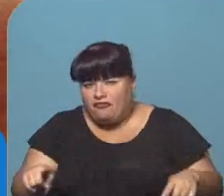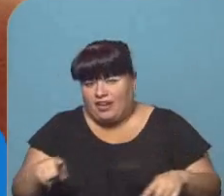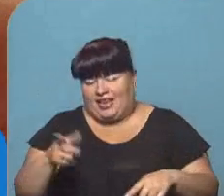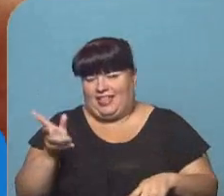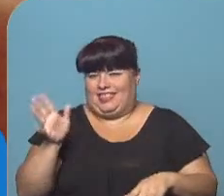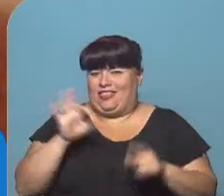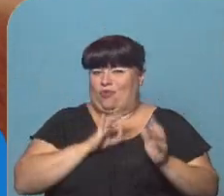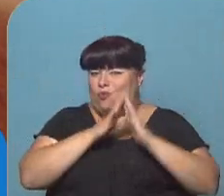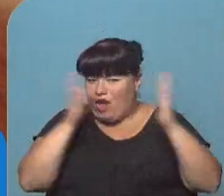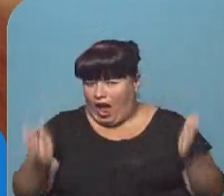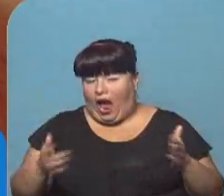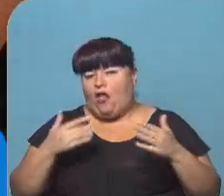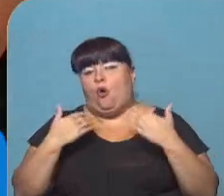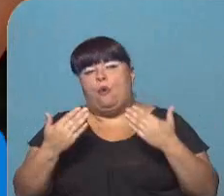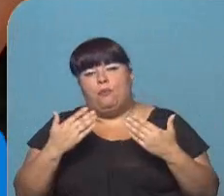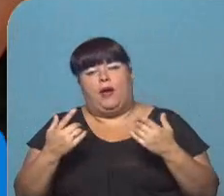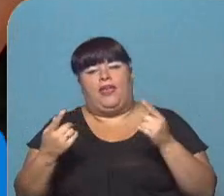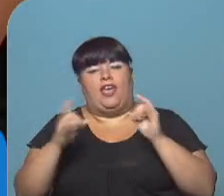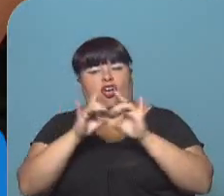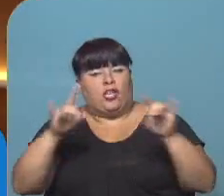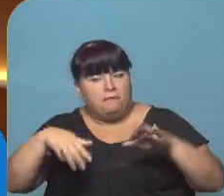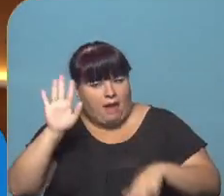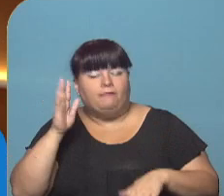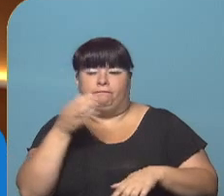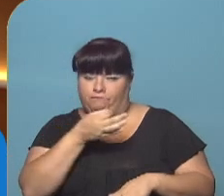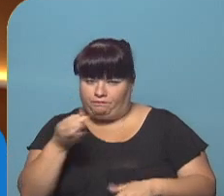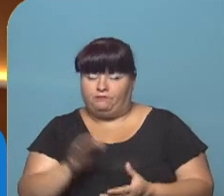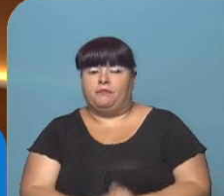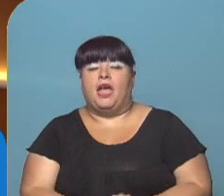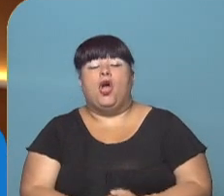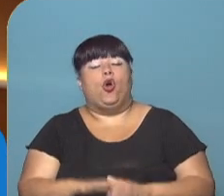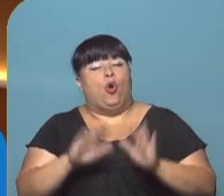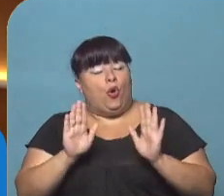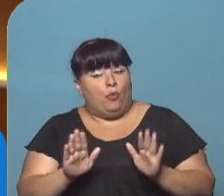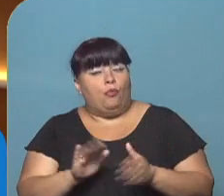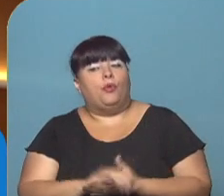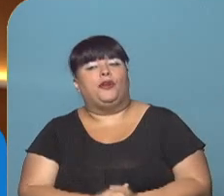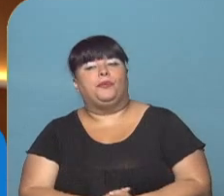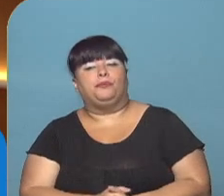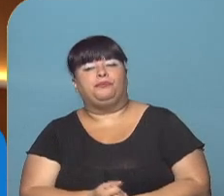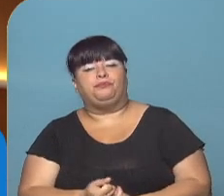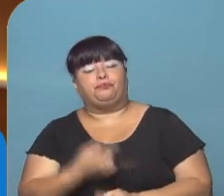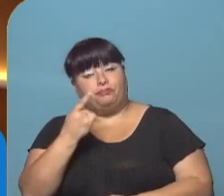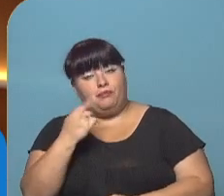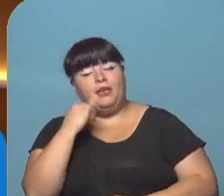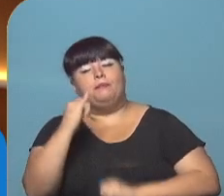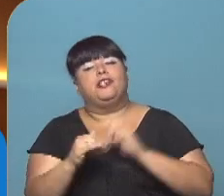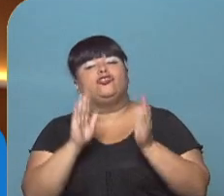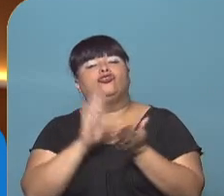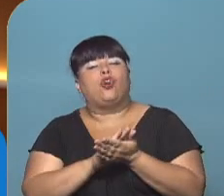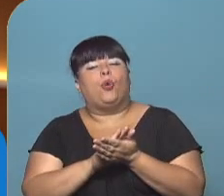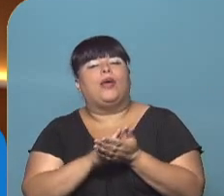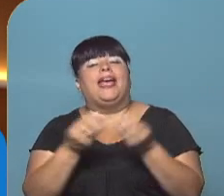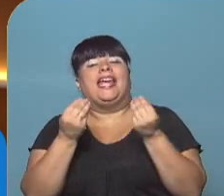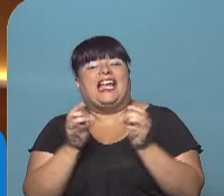las que tienen durante el año, tienen posibilidad de más contagio. Claro. Perfecto. Bueno, vamos a empezar a hablar un poquitito de lo